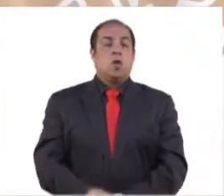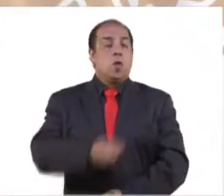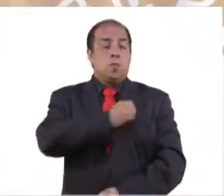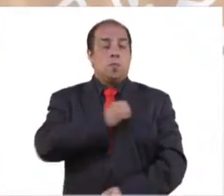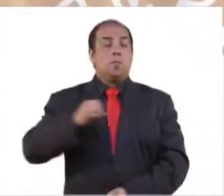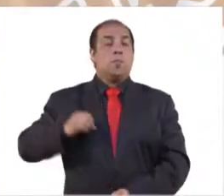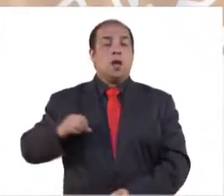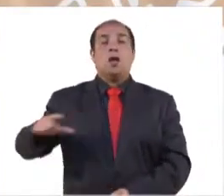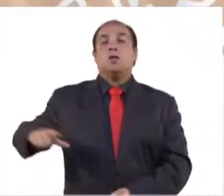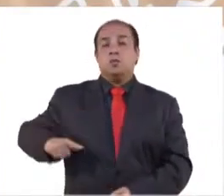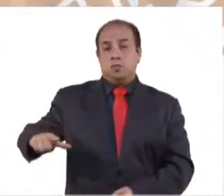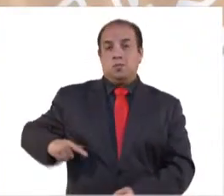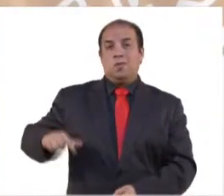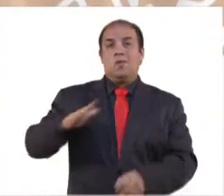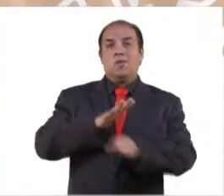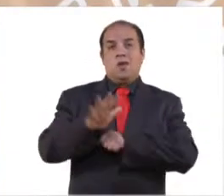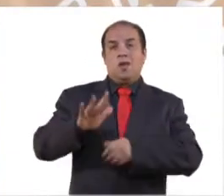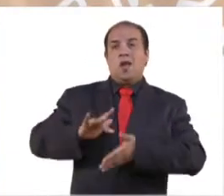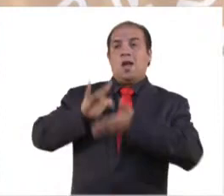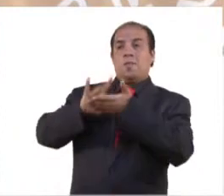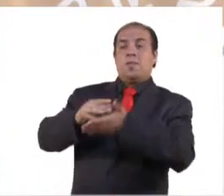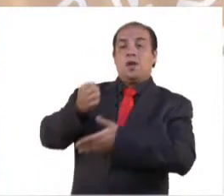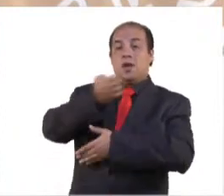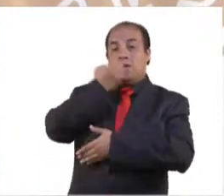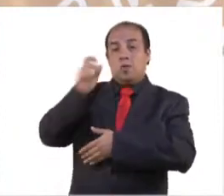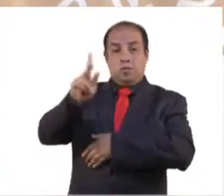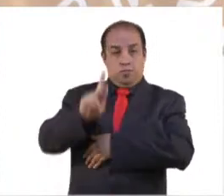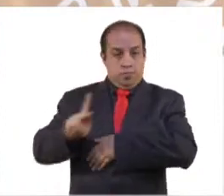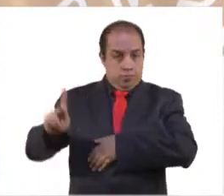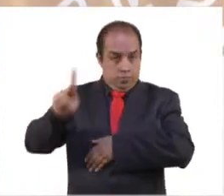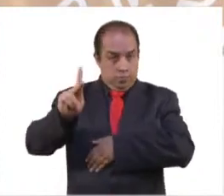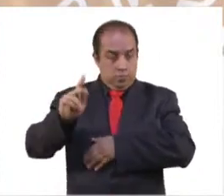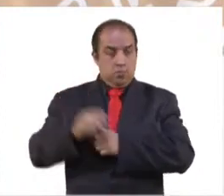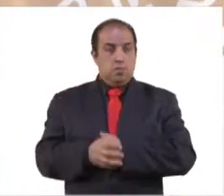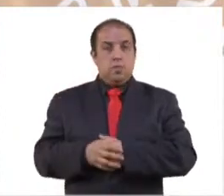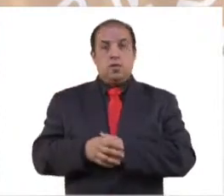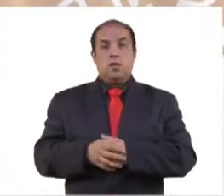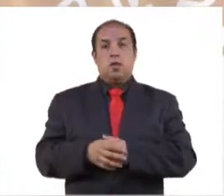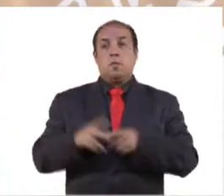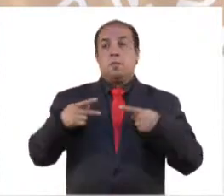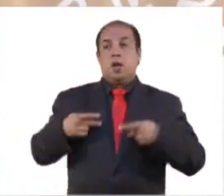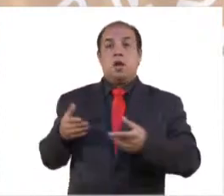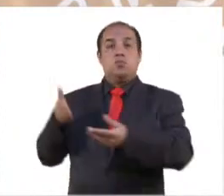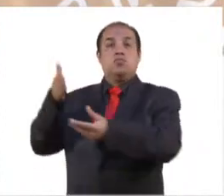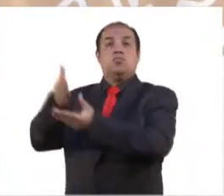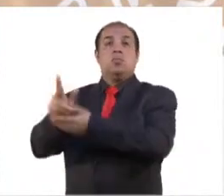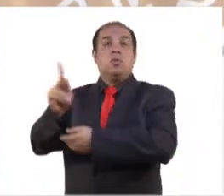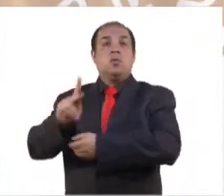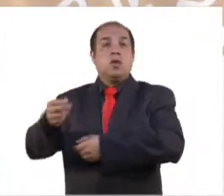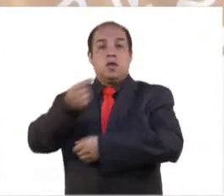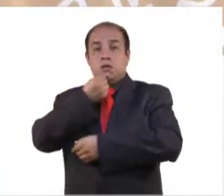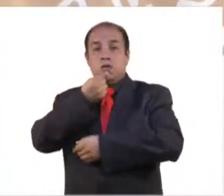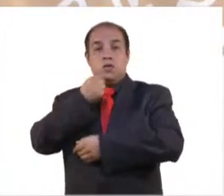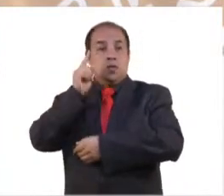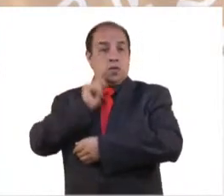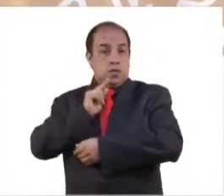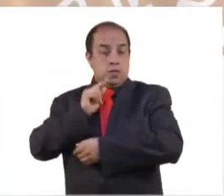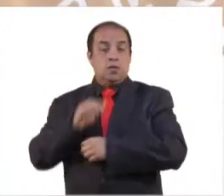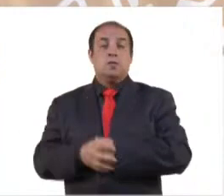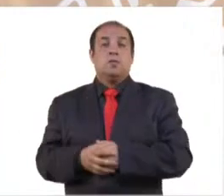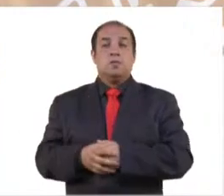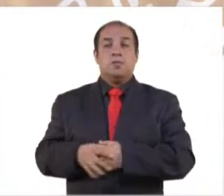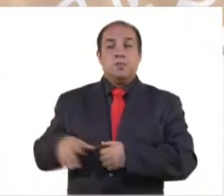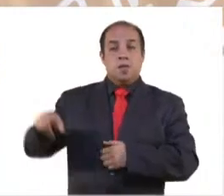obligación como gobierno es apoyar a la escuela pública. Y quien va a la escuela pública, los niños y niñas que van a escuela pública,